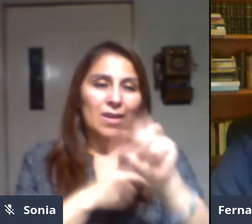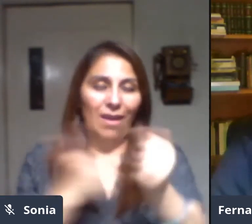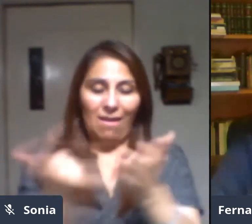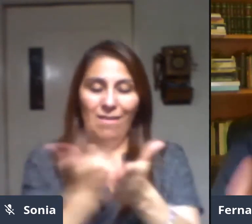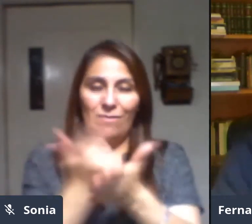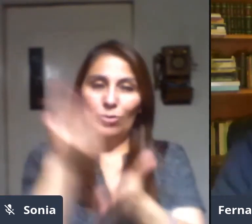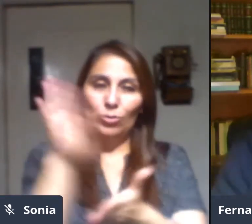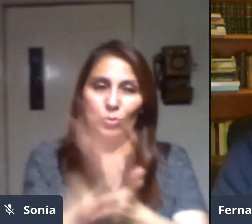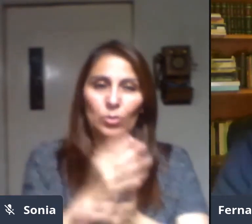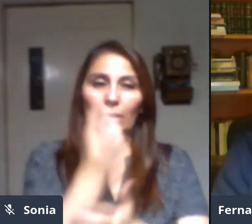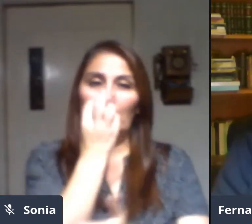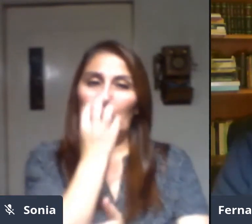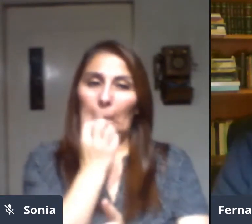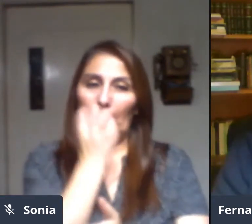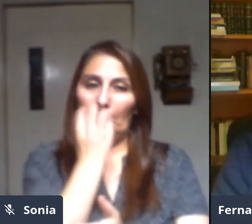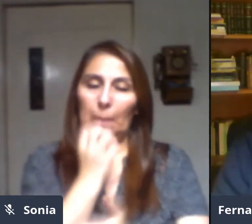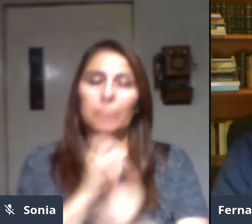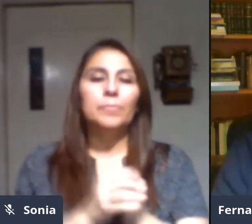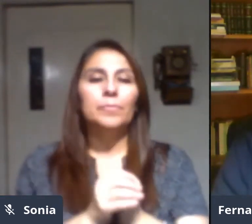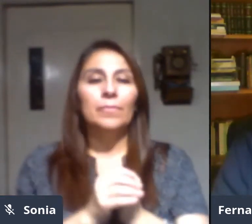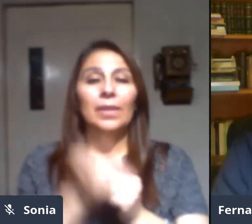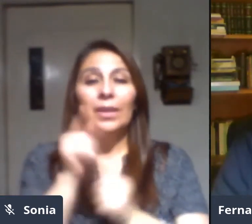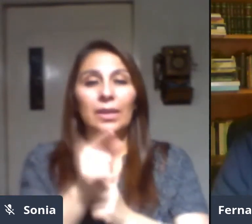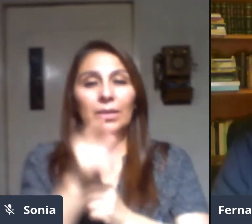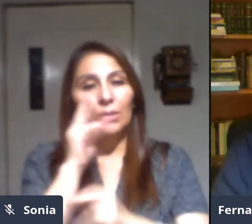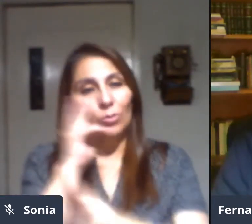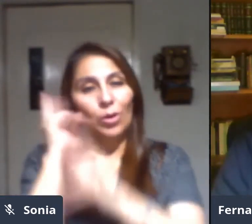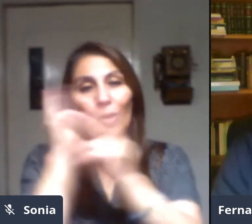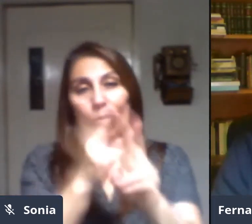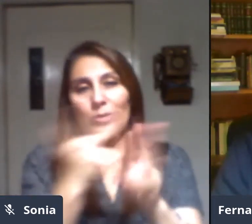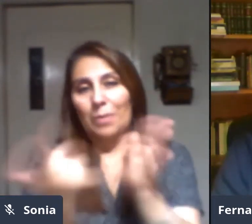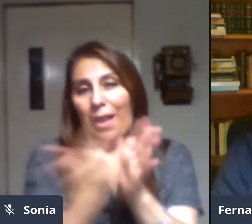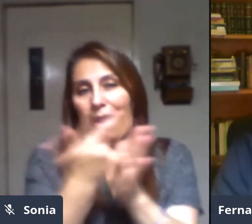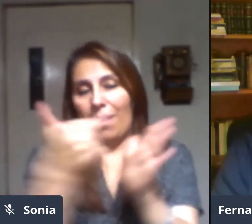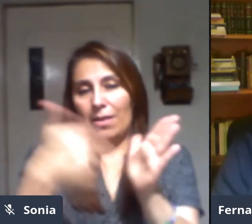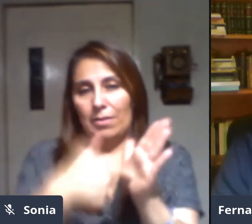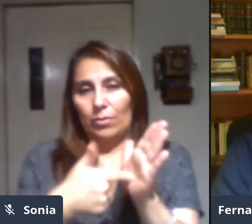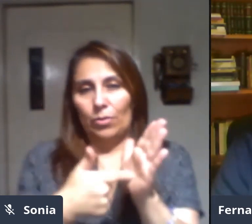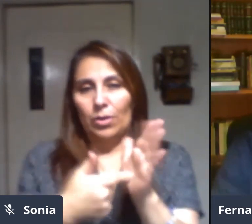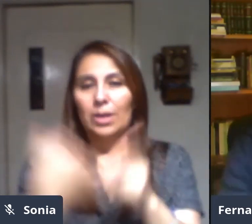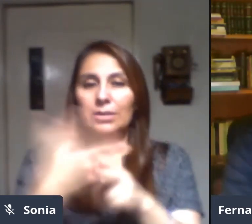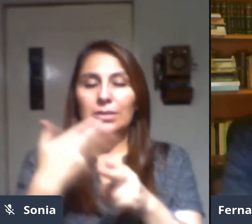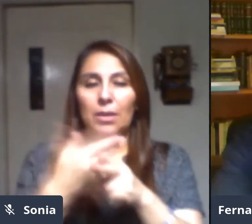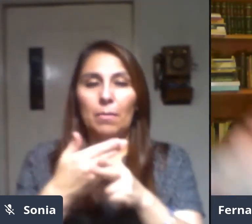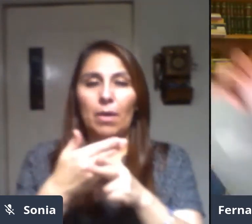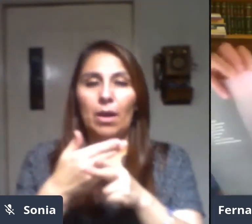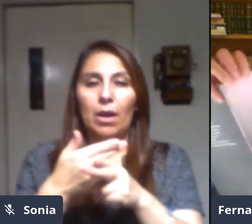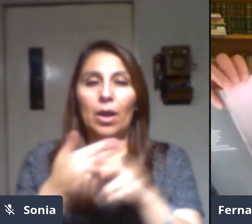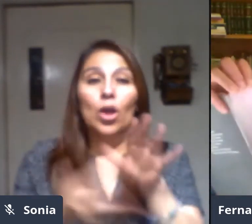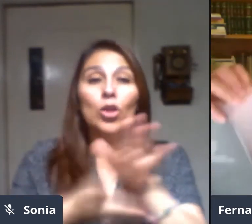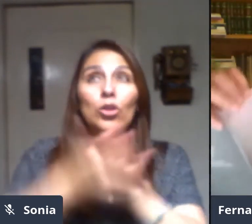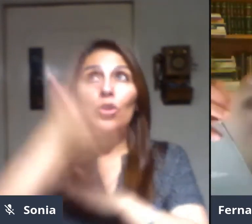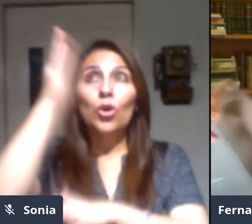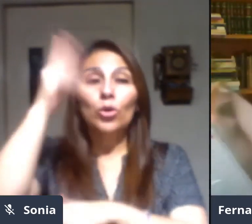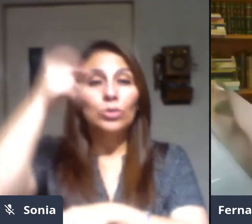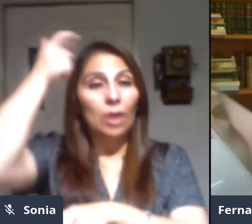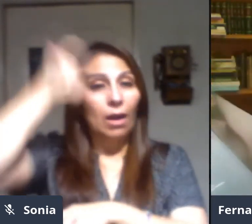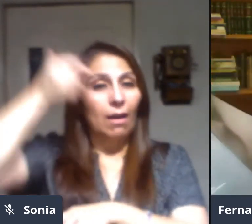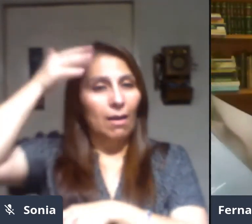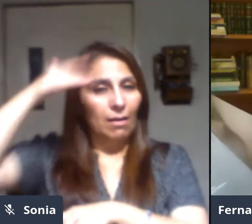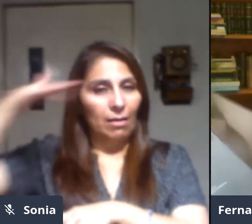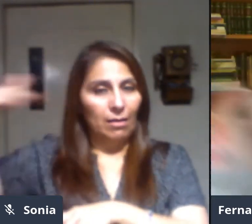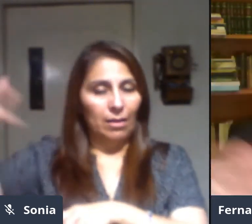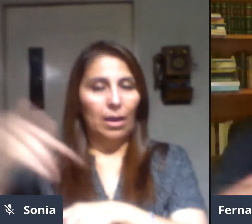es un homenaje un poco a ese libro que se llama dios cartagena donde de un libro mío que se